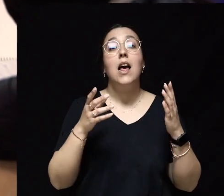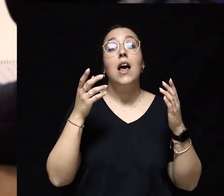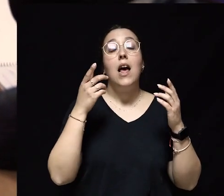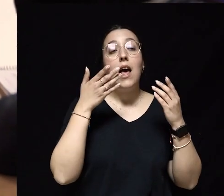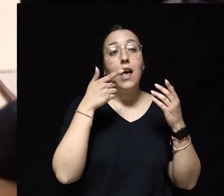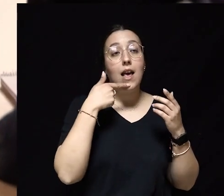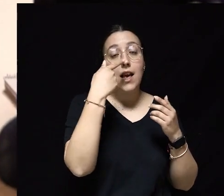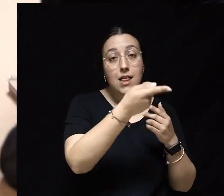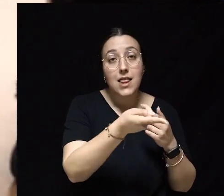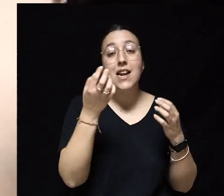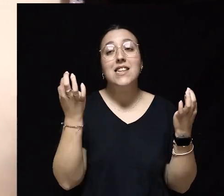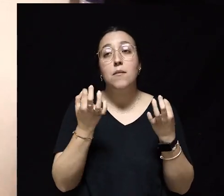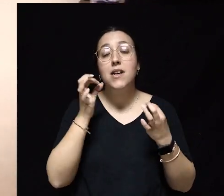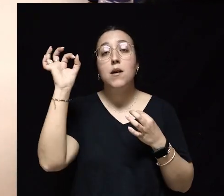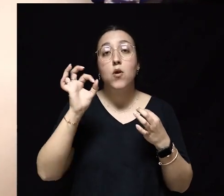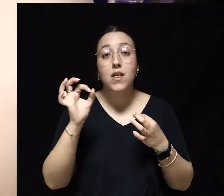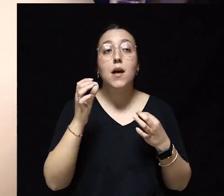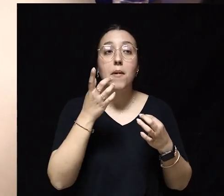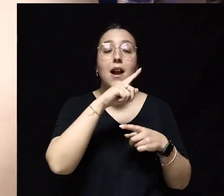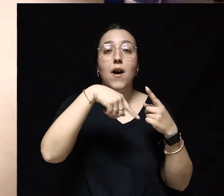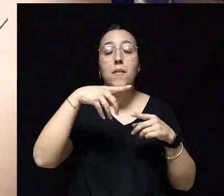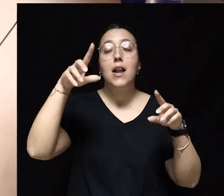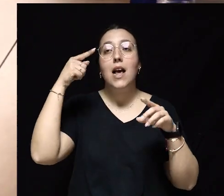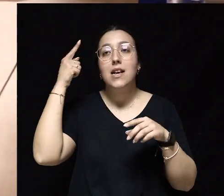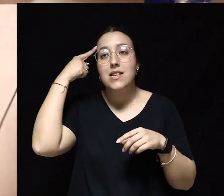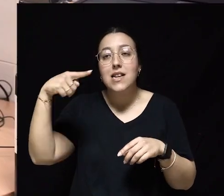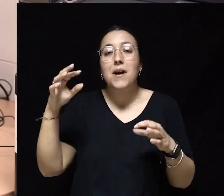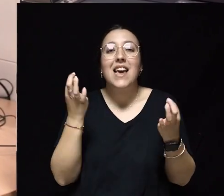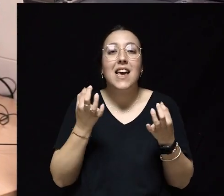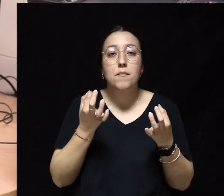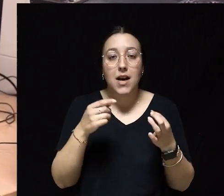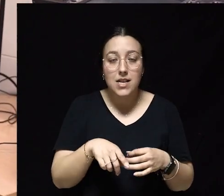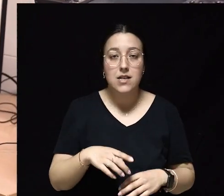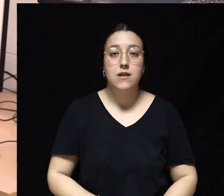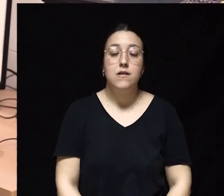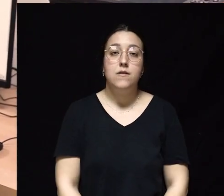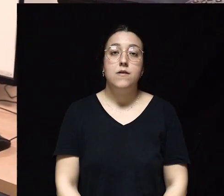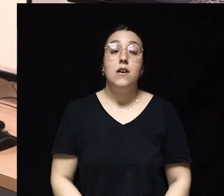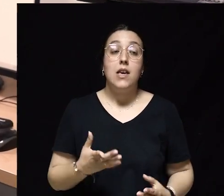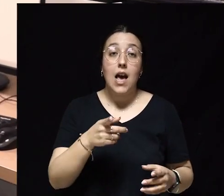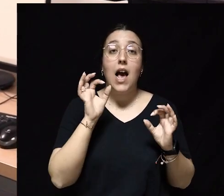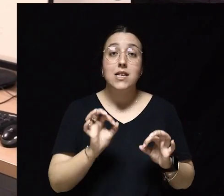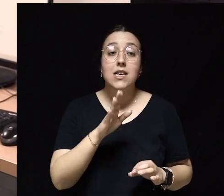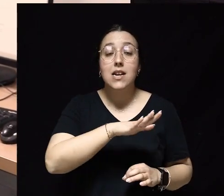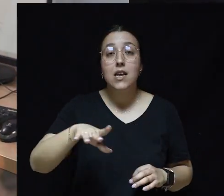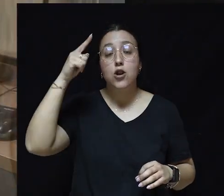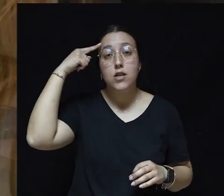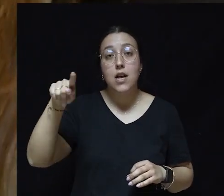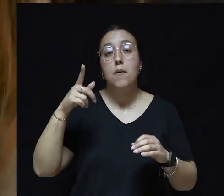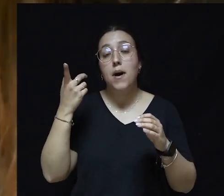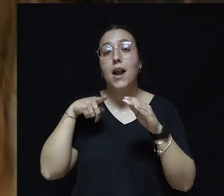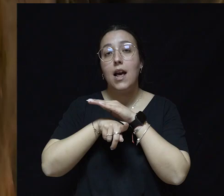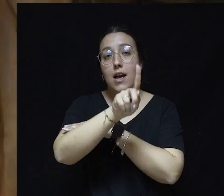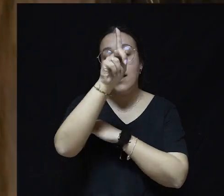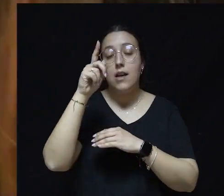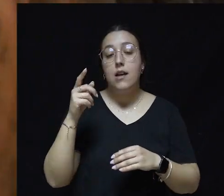para obtener buenos resultados, de modo que el docente consiga el prestigio profesional y el alumno consiga el éxito académico. Lo